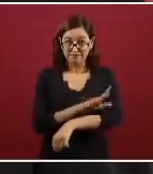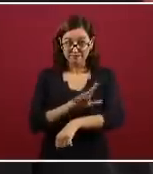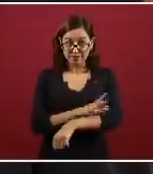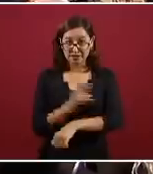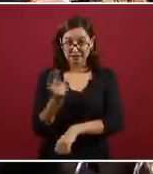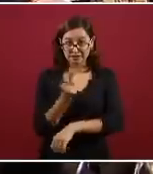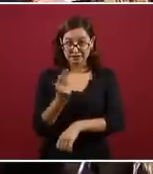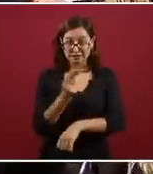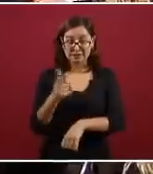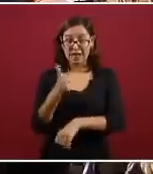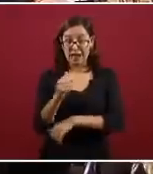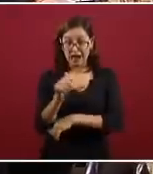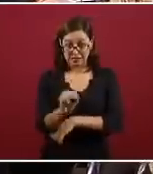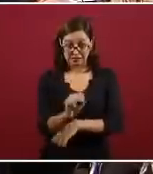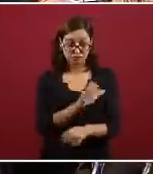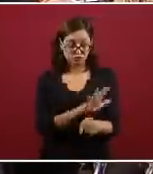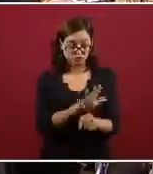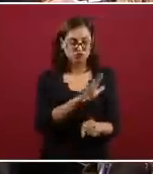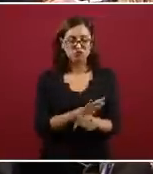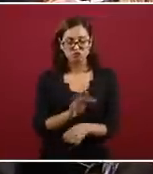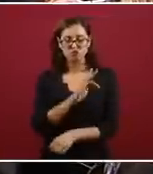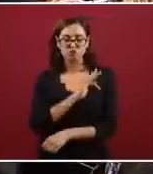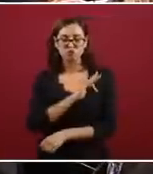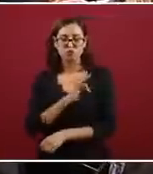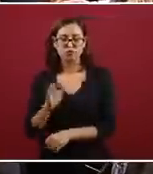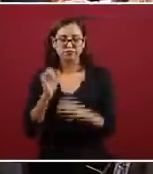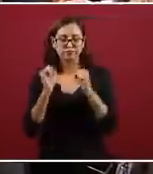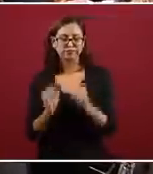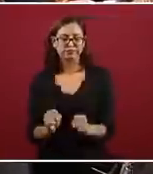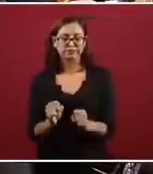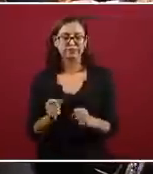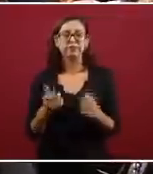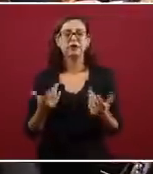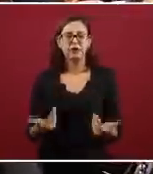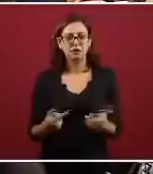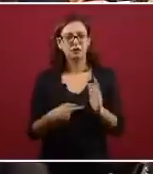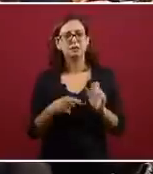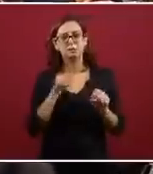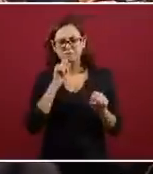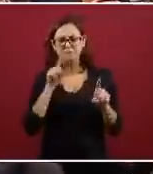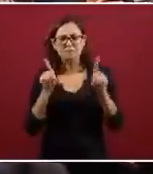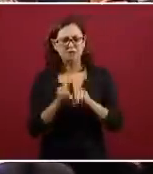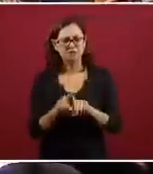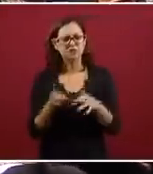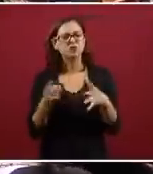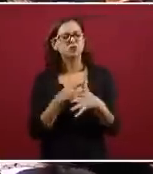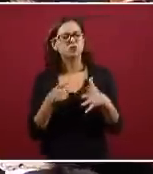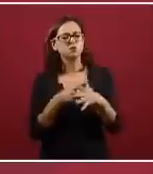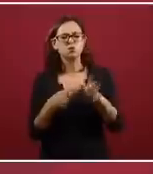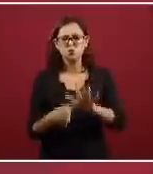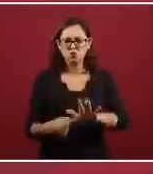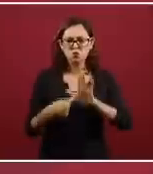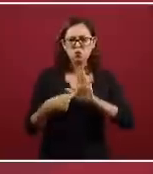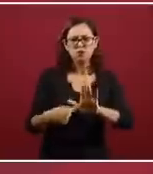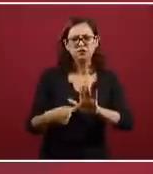se demuestra que se puede con el diálogo llegar a